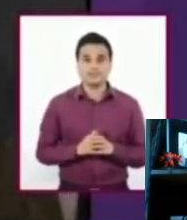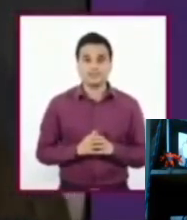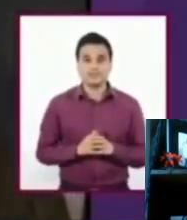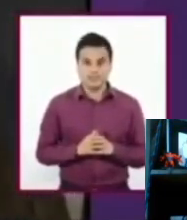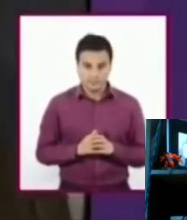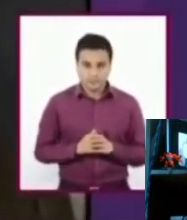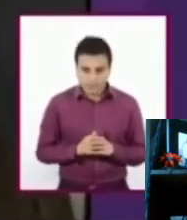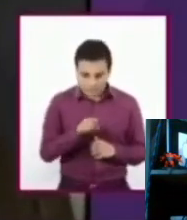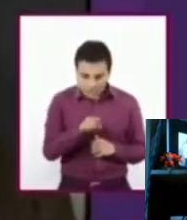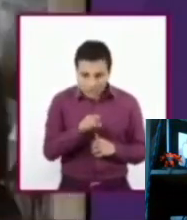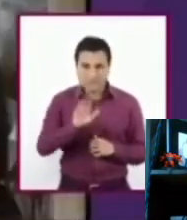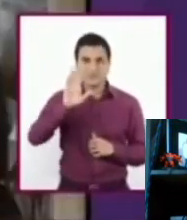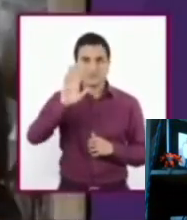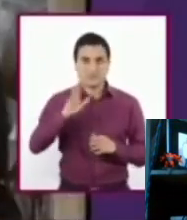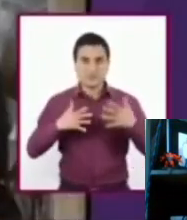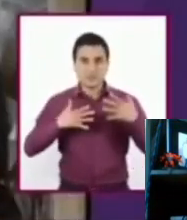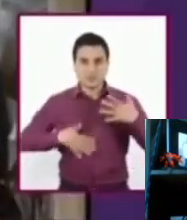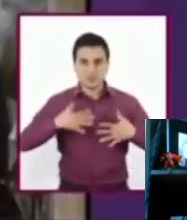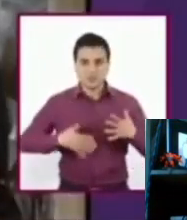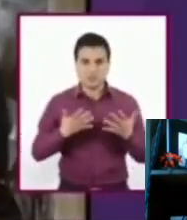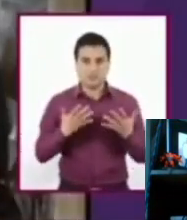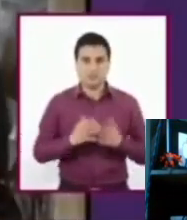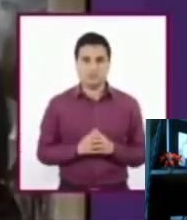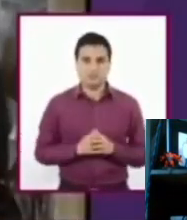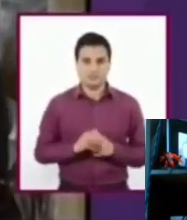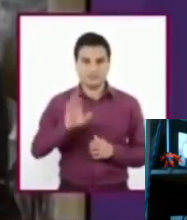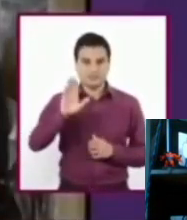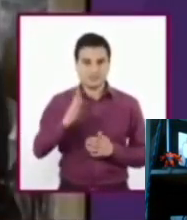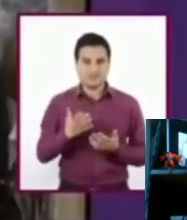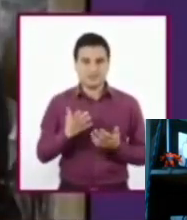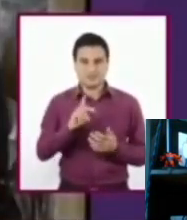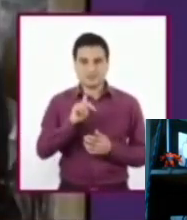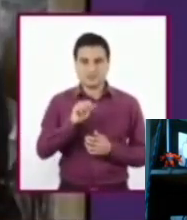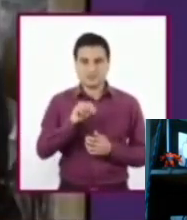visajes cloud visiones